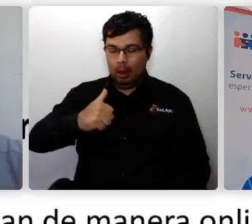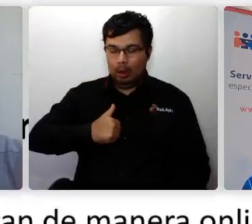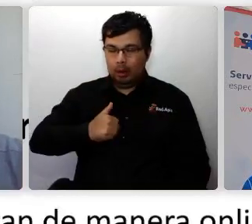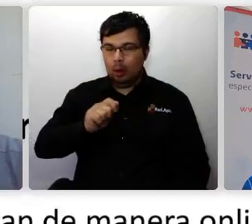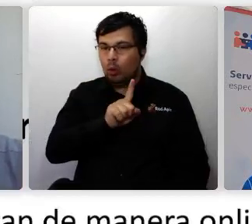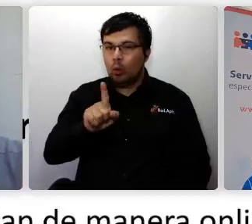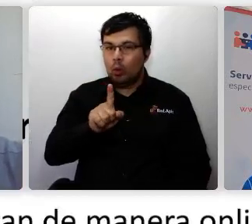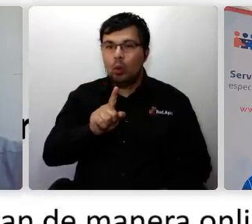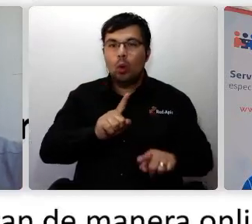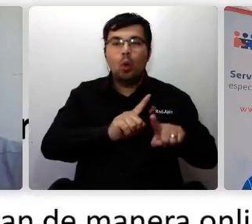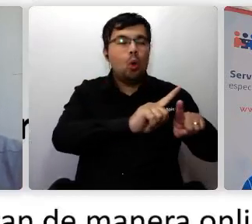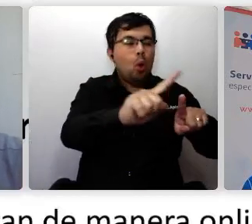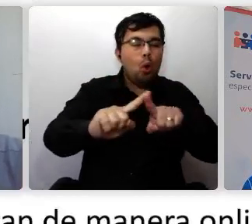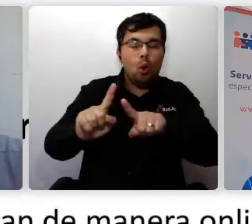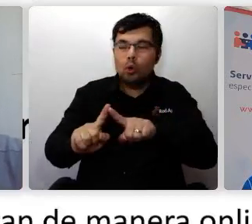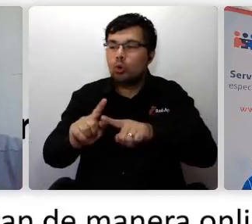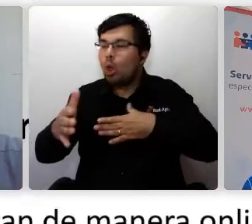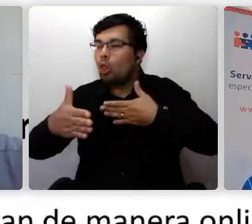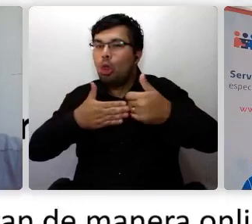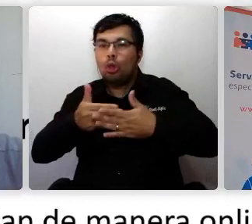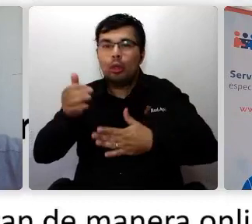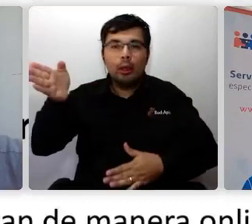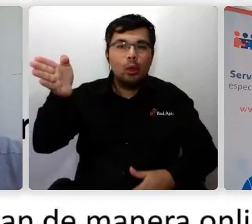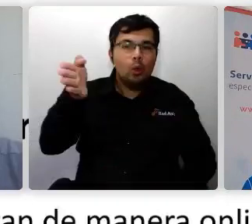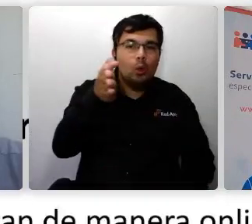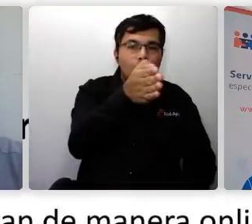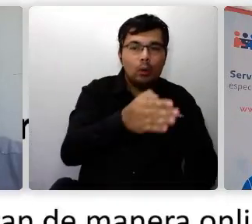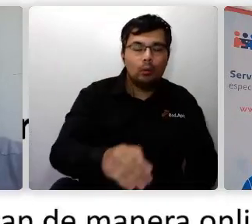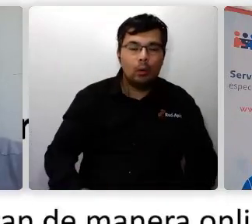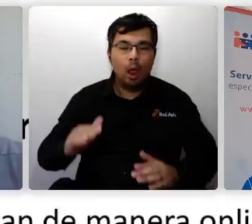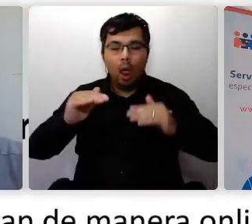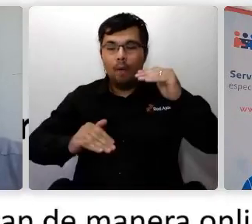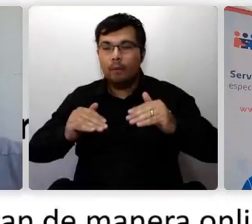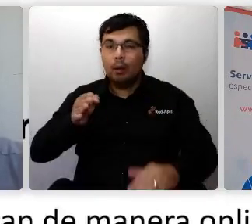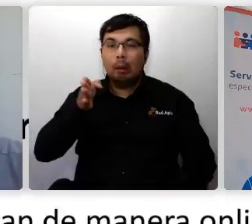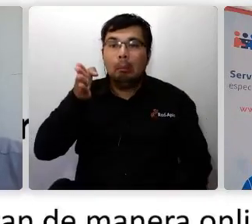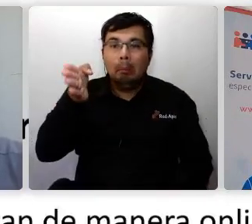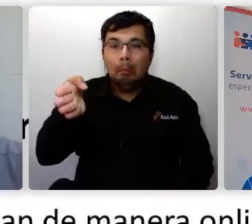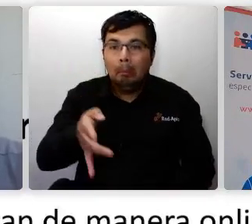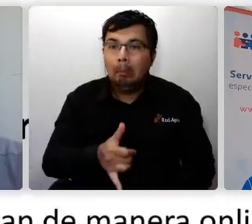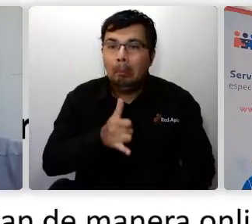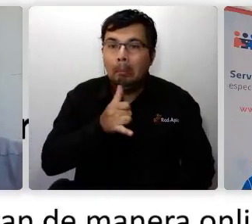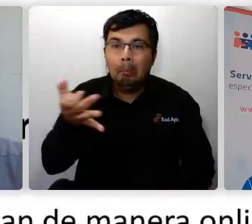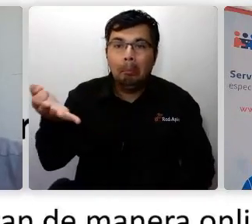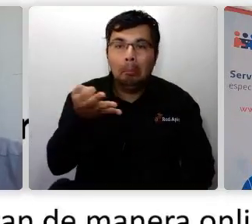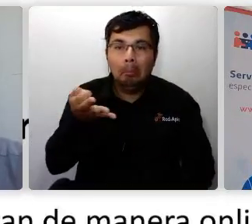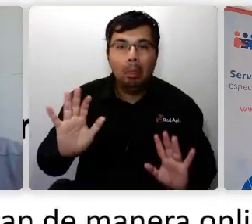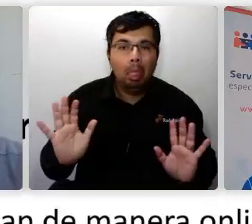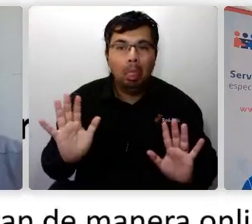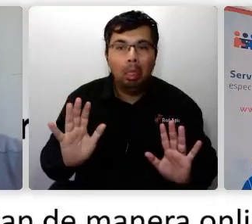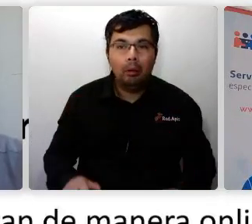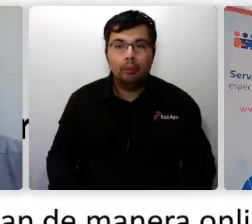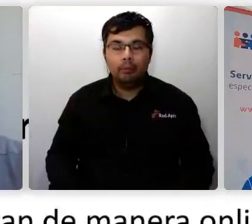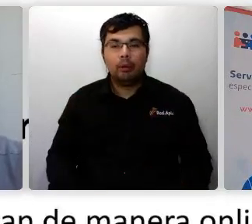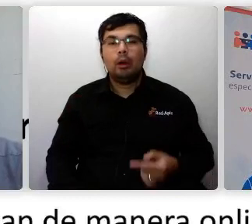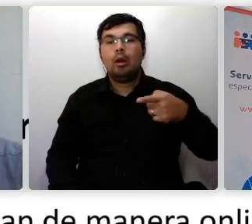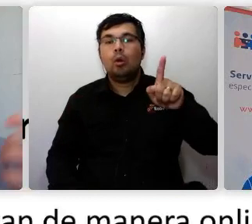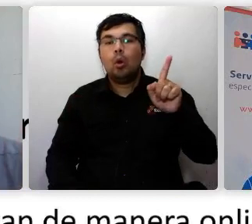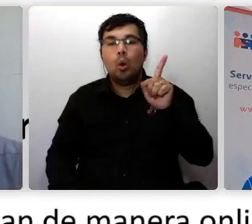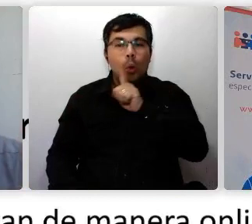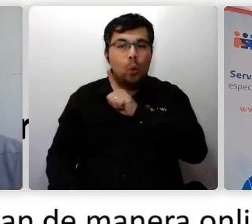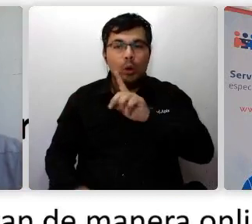chatbox que te dice no, bueno, y quedo igual, porque finalmente, ¿qué puerta tengo que ir a tocar? Y además, el último servicio que dice muy bien nombre, no lo sé, no lo tengo